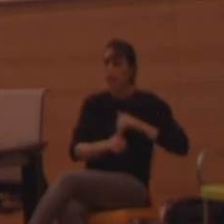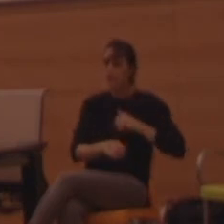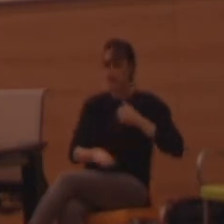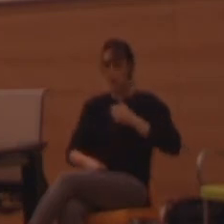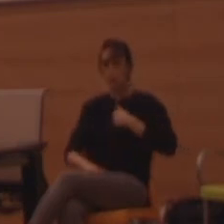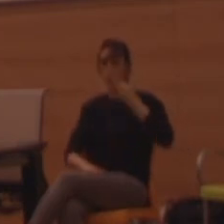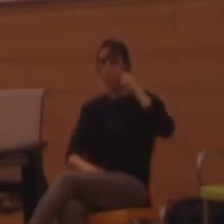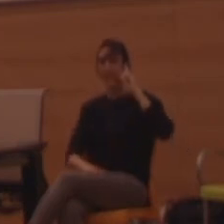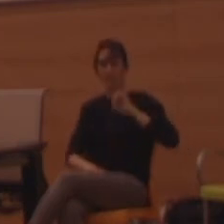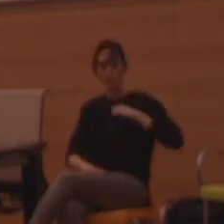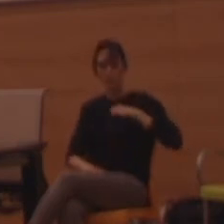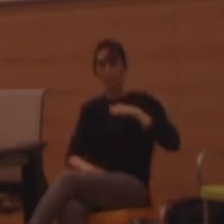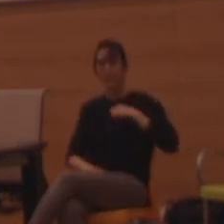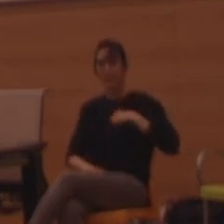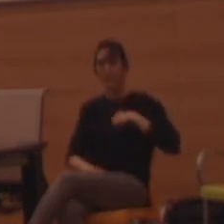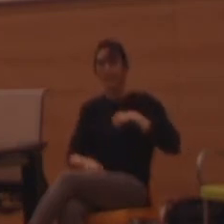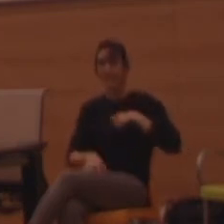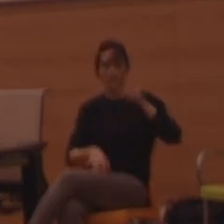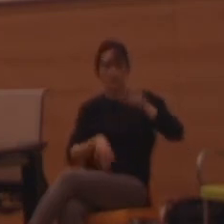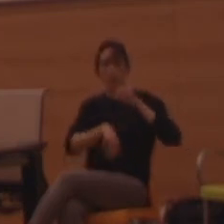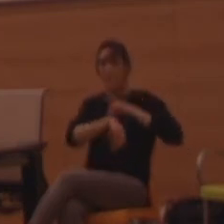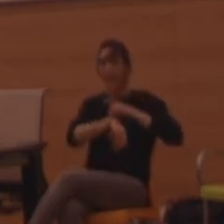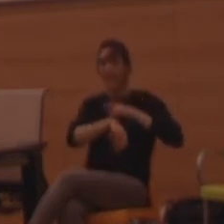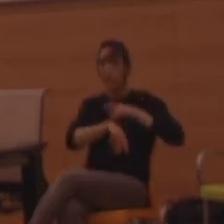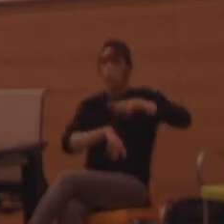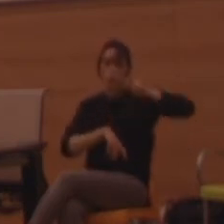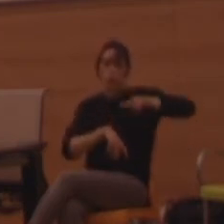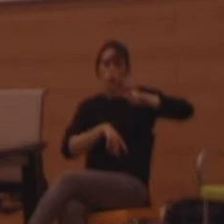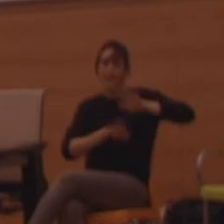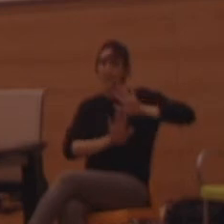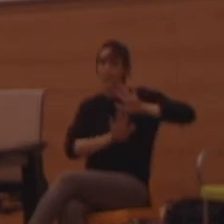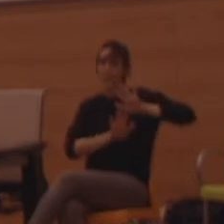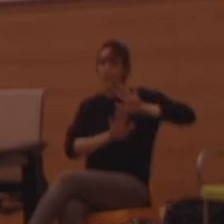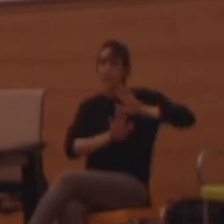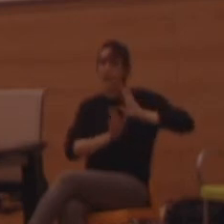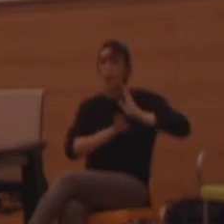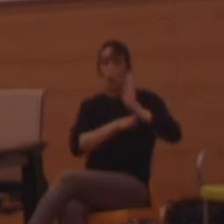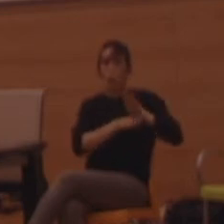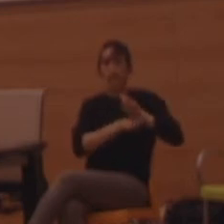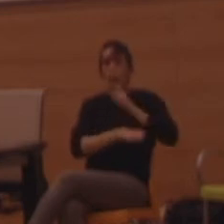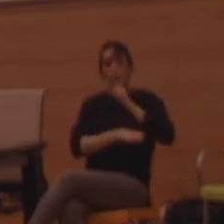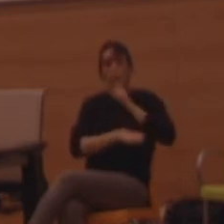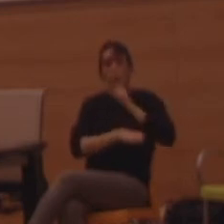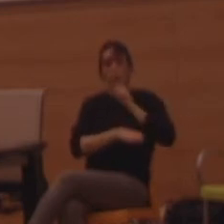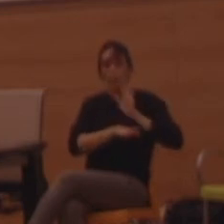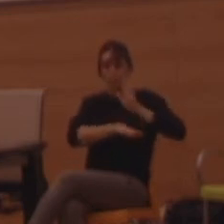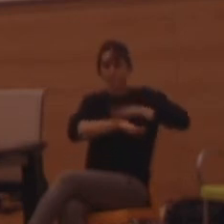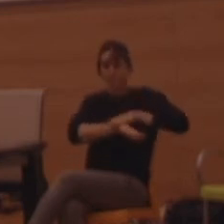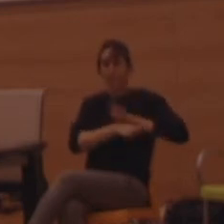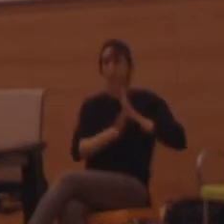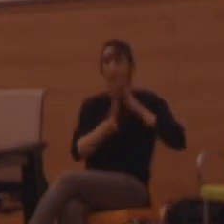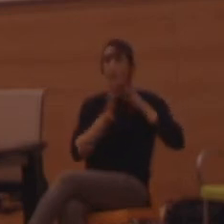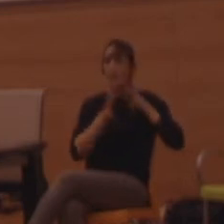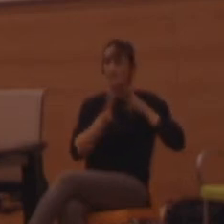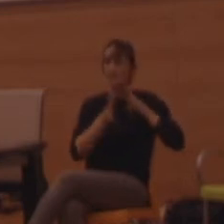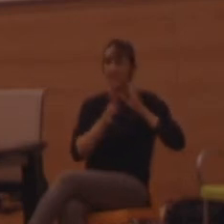hospital es que tienes pacientes que después de 2 meses de tratar a un paciente con apósitos de plata, que lo tienes bien, le haces un cultivo, es negativo, lo dejas